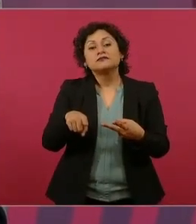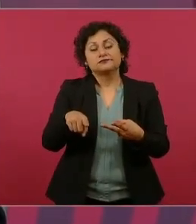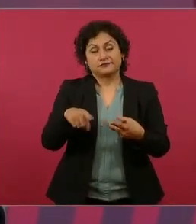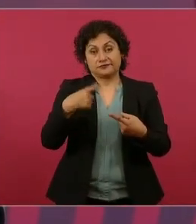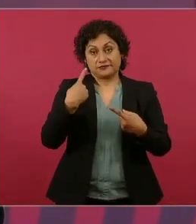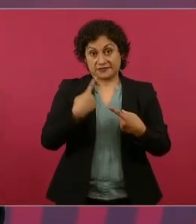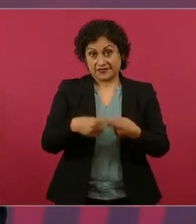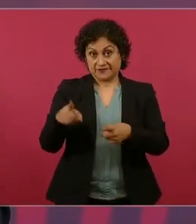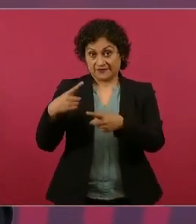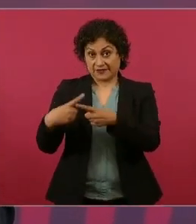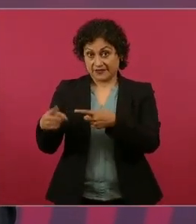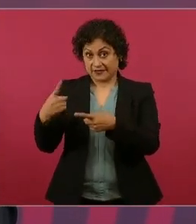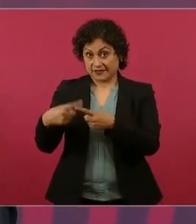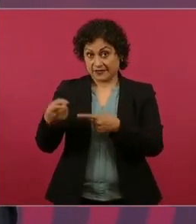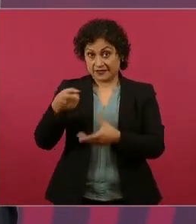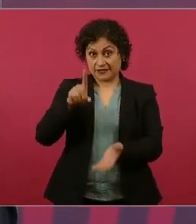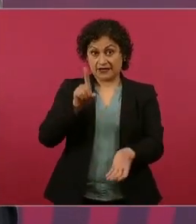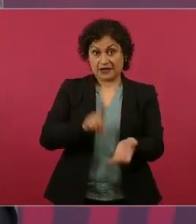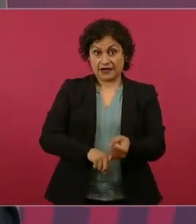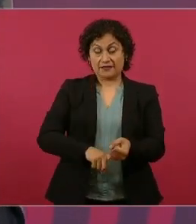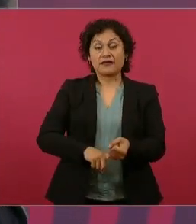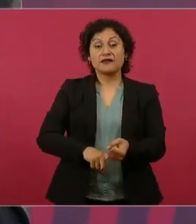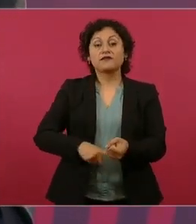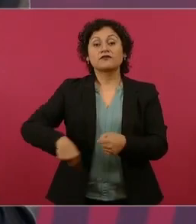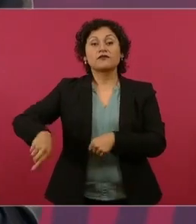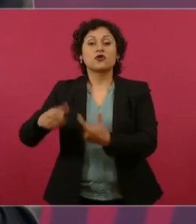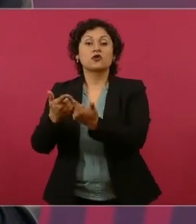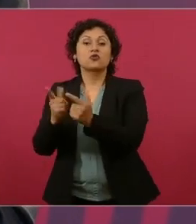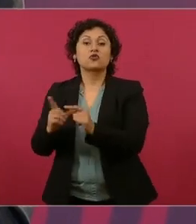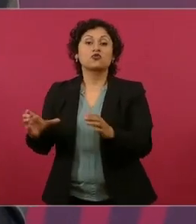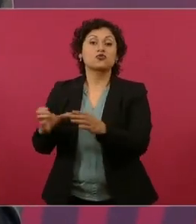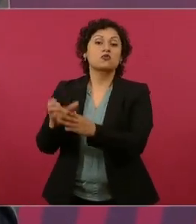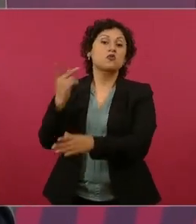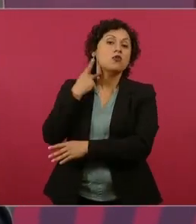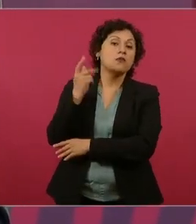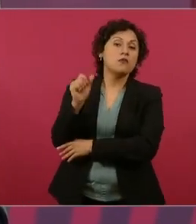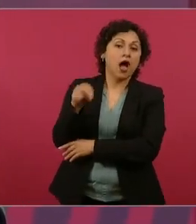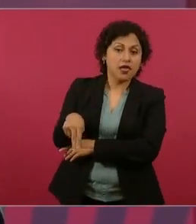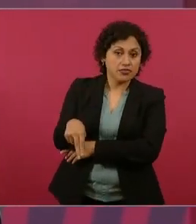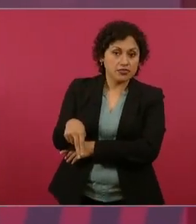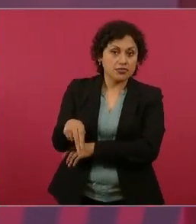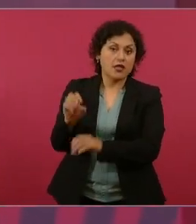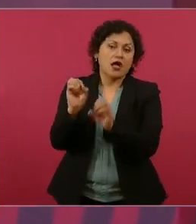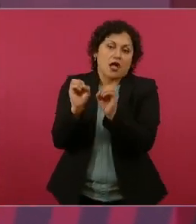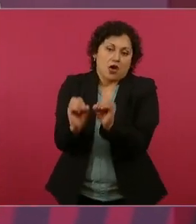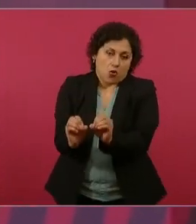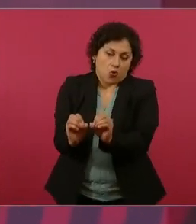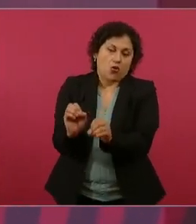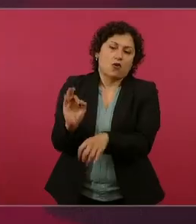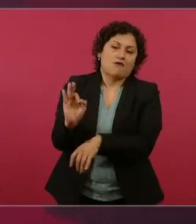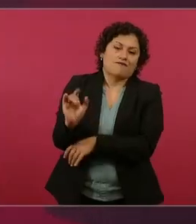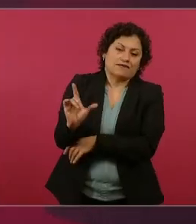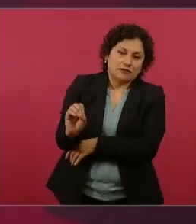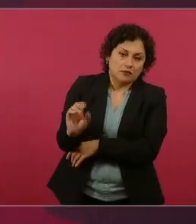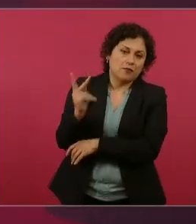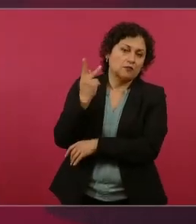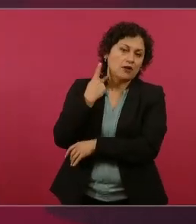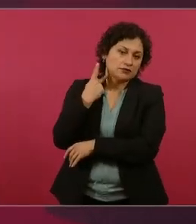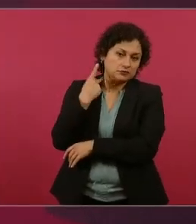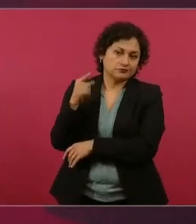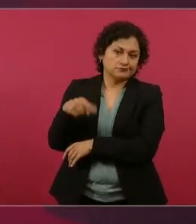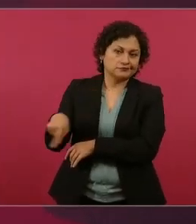destacados miembros del PAN o filopanistas. Son los que